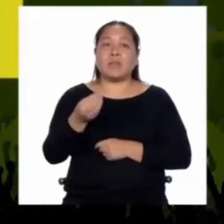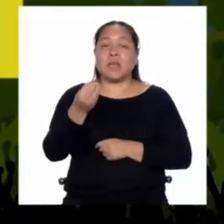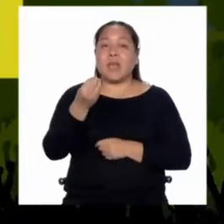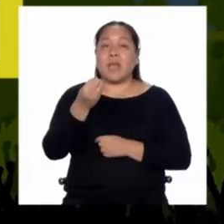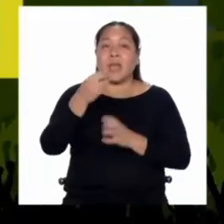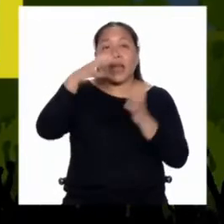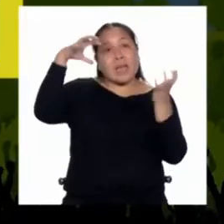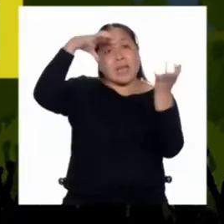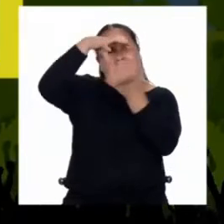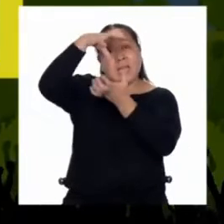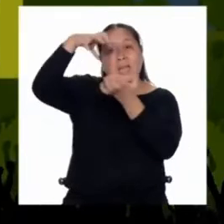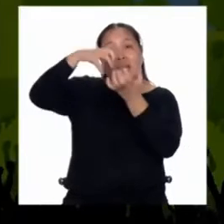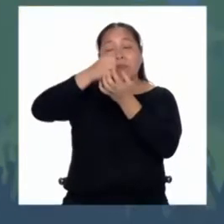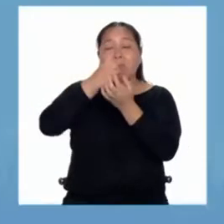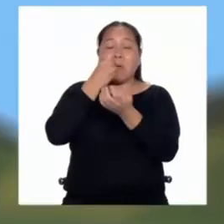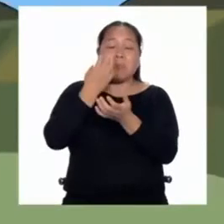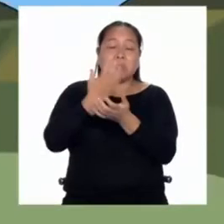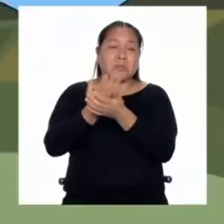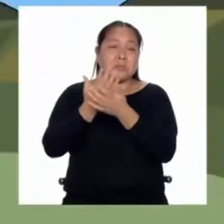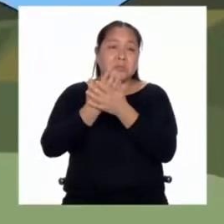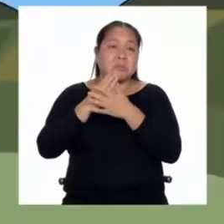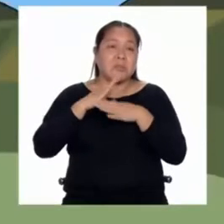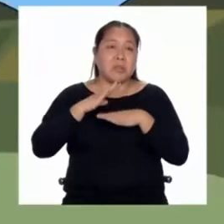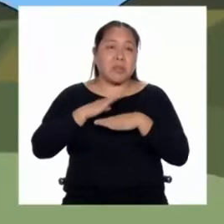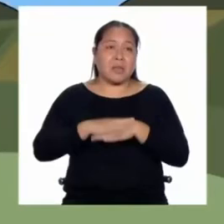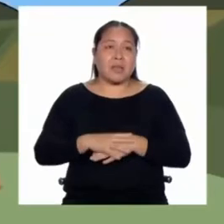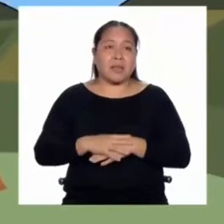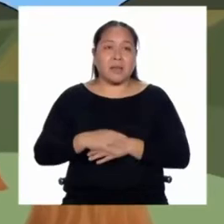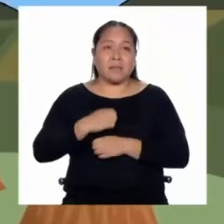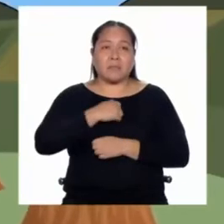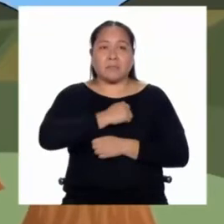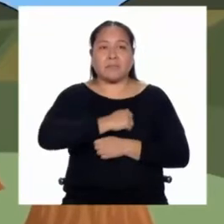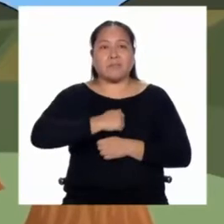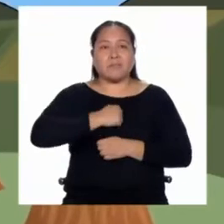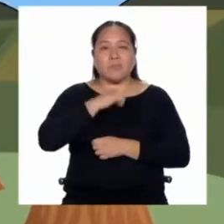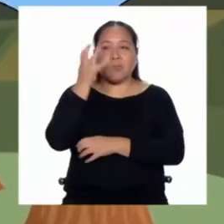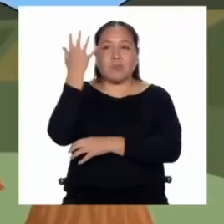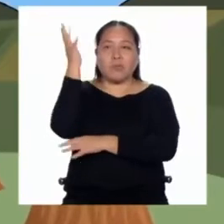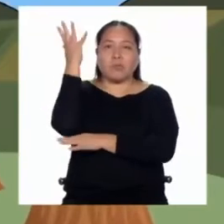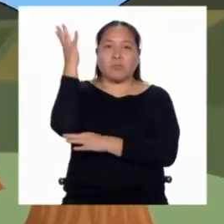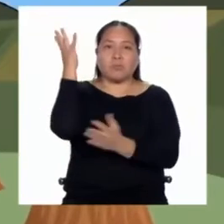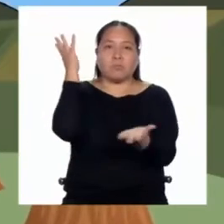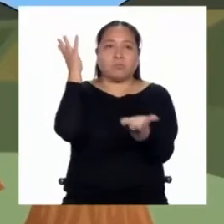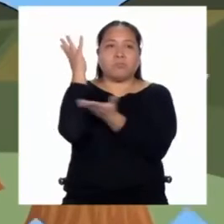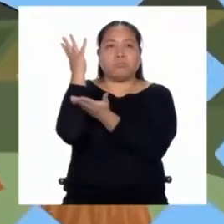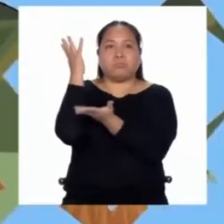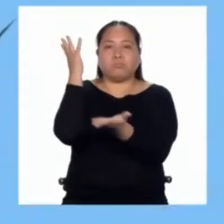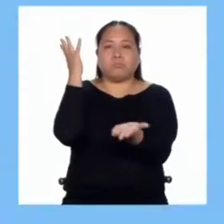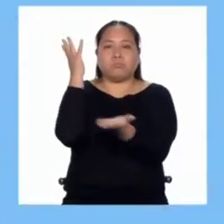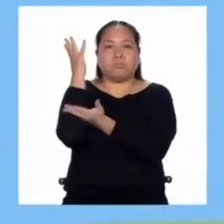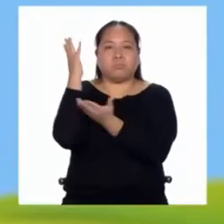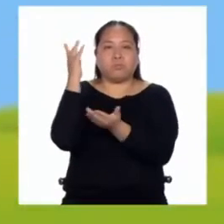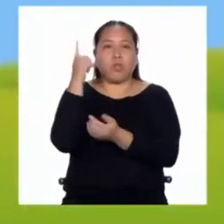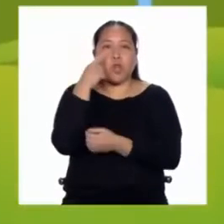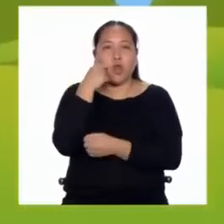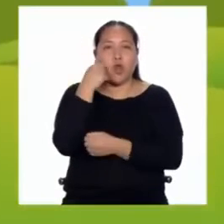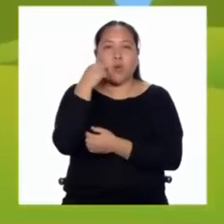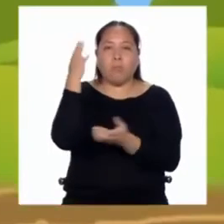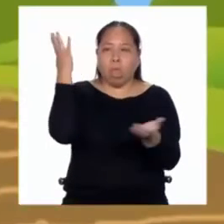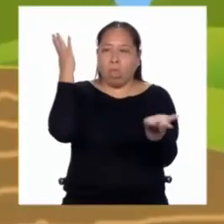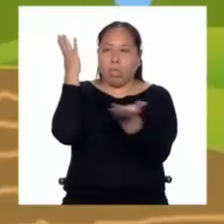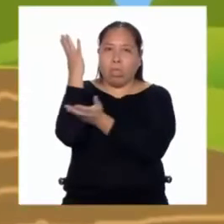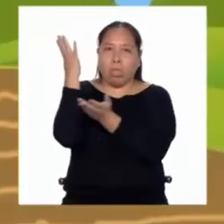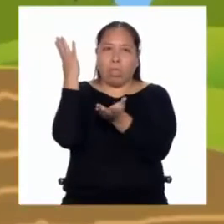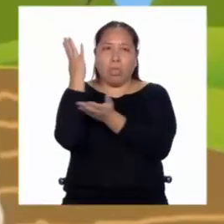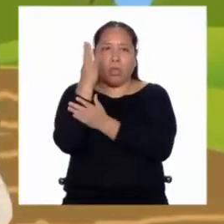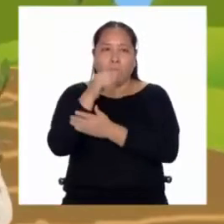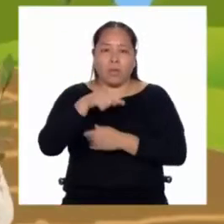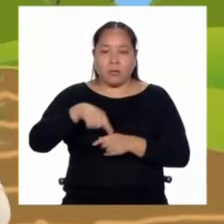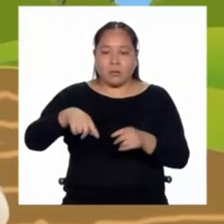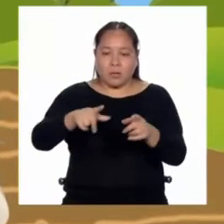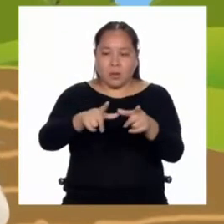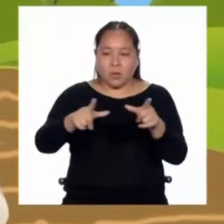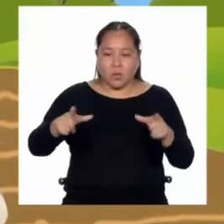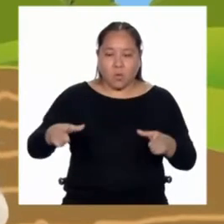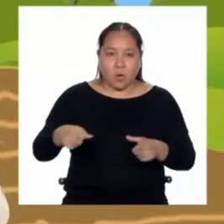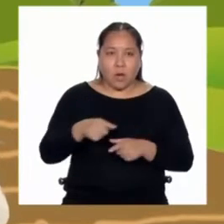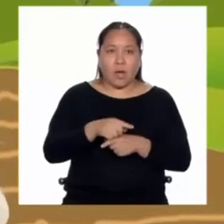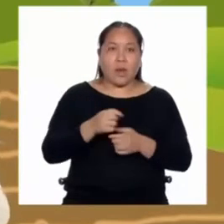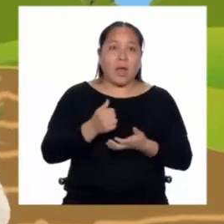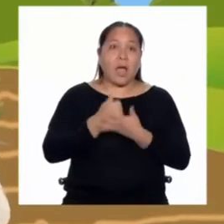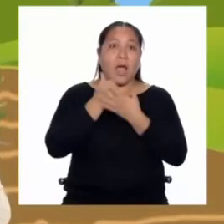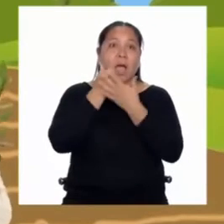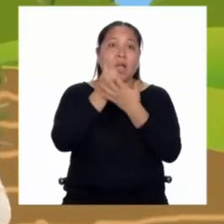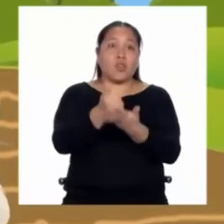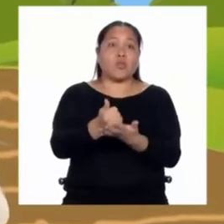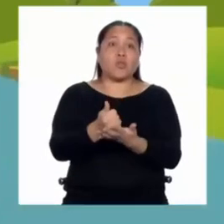bonachón. Aunque lamentablemente muchos bosques fueron talados por el hombre, debido a que el suelo en esta zona favorece